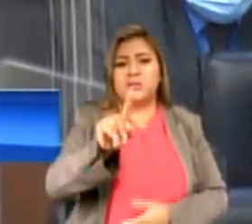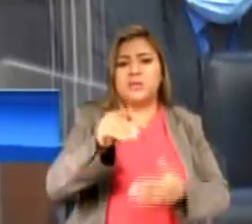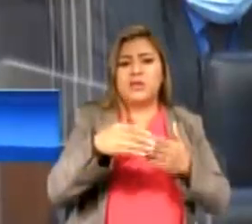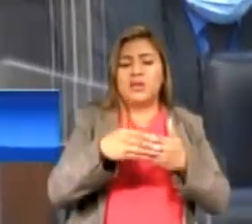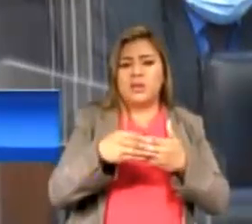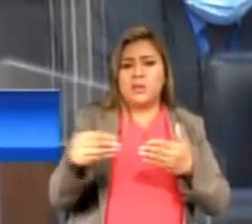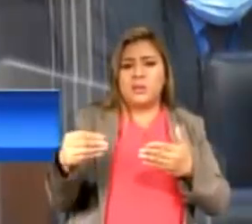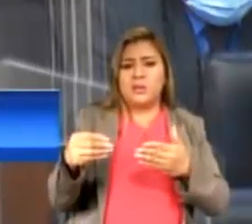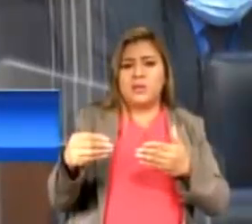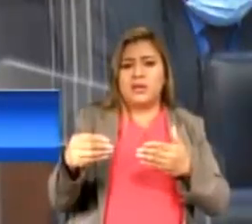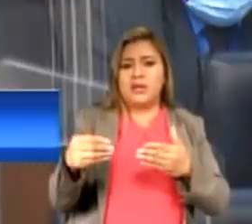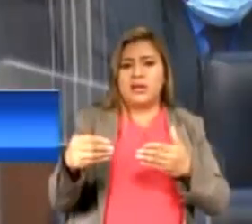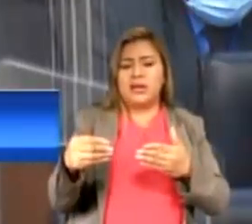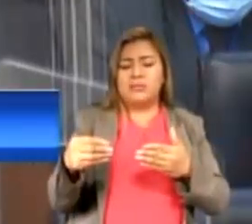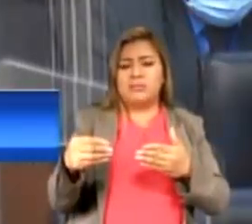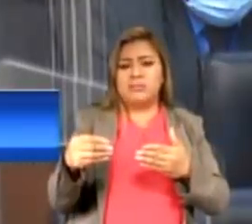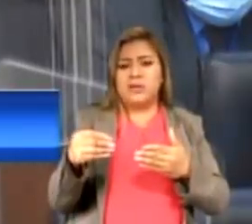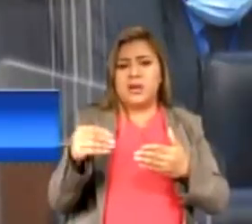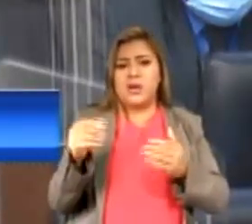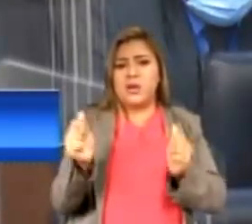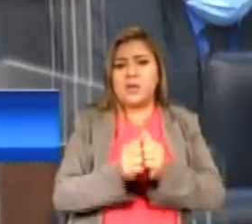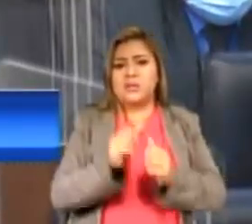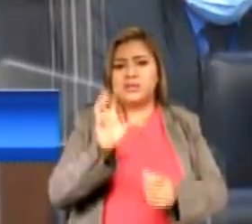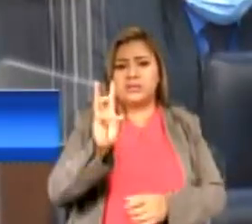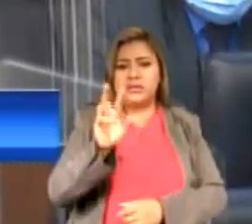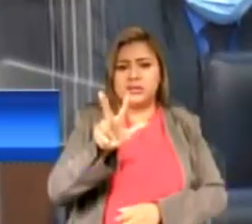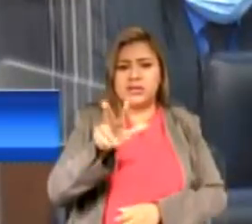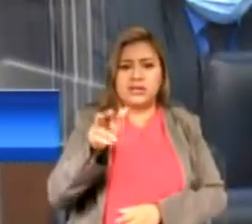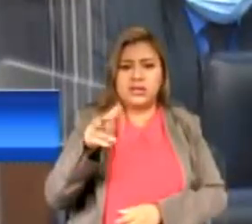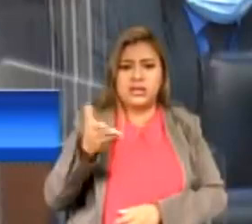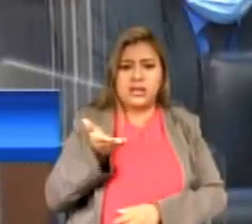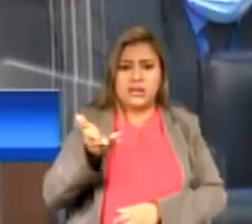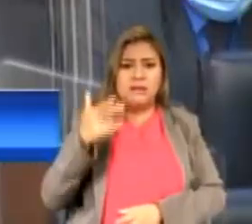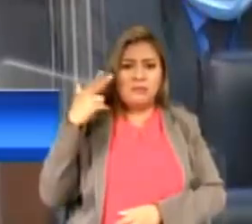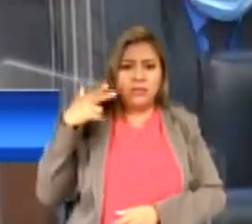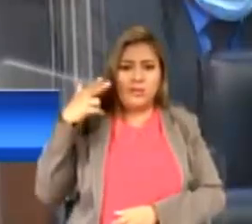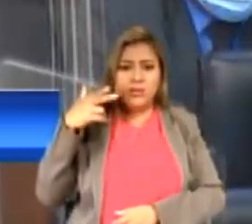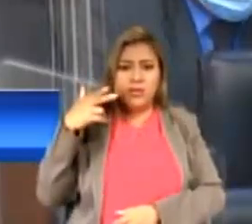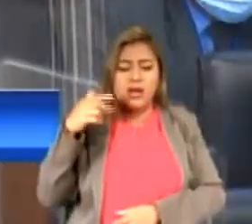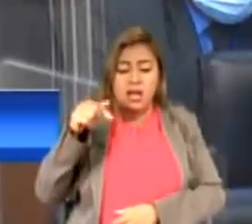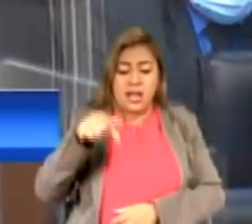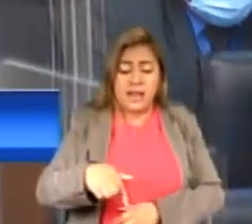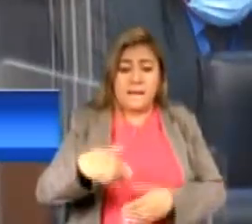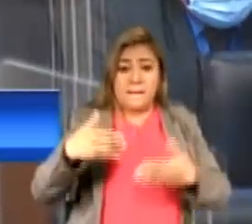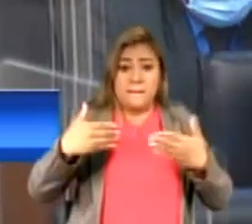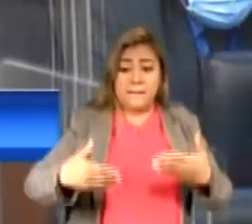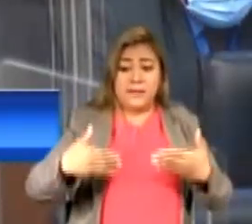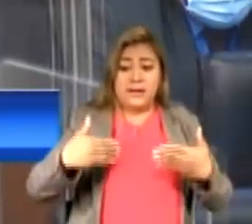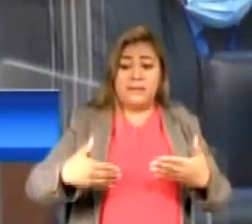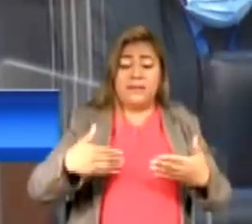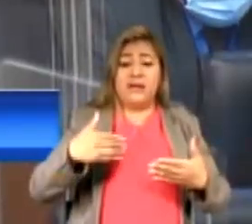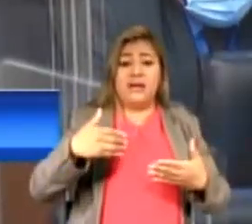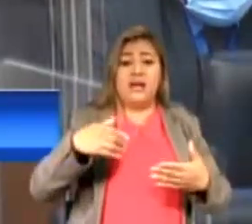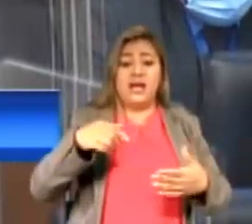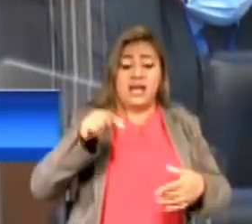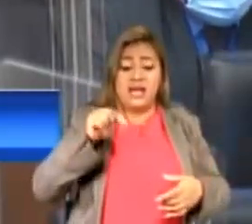$21 con 90, con 63 centavos. Aquí en Panamá, 90